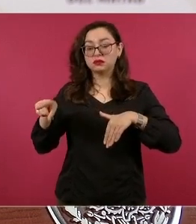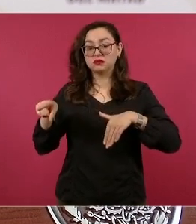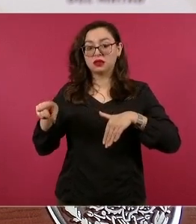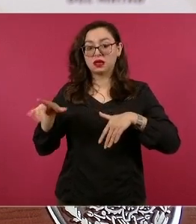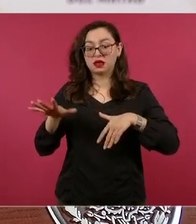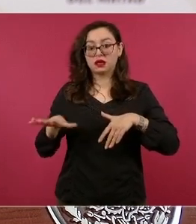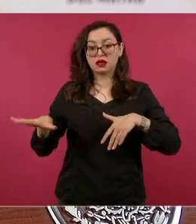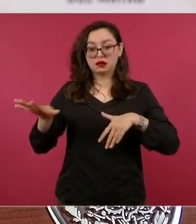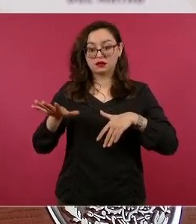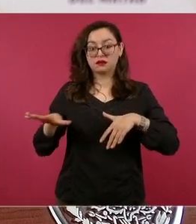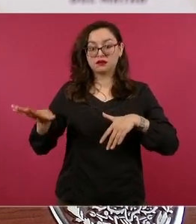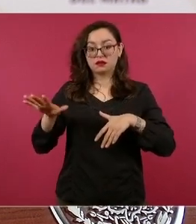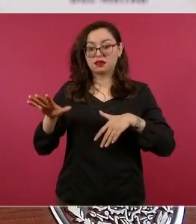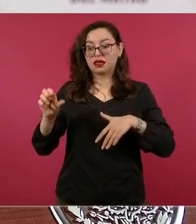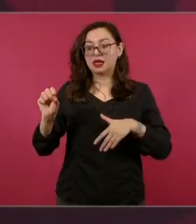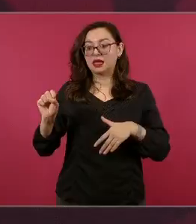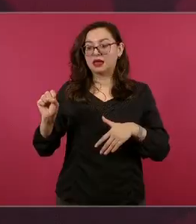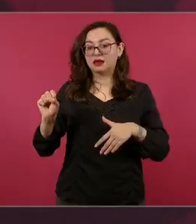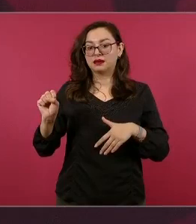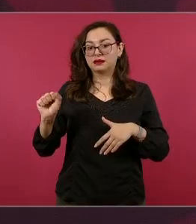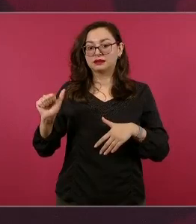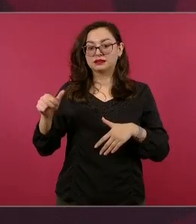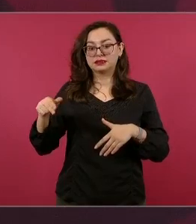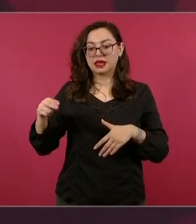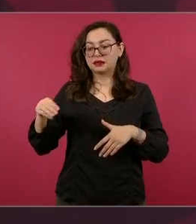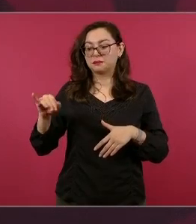es una colonia popular,